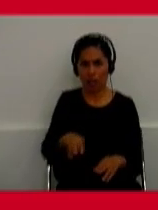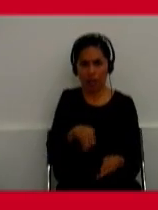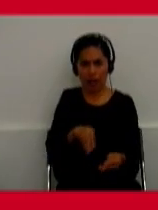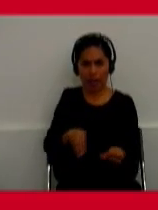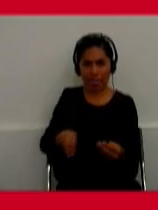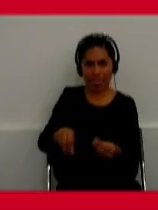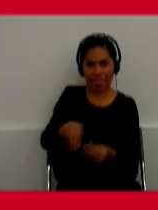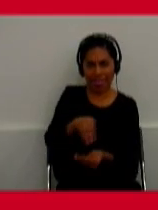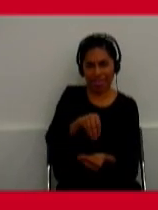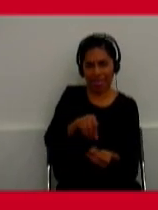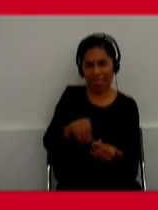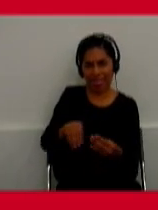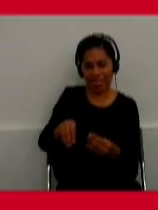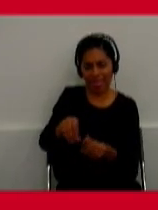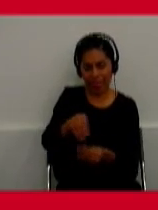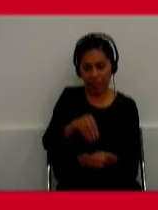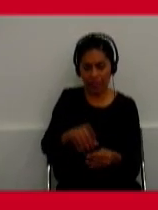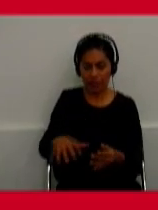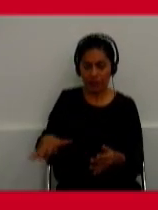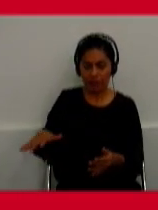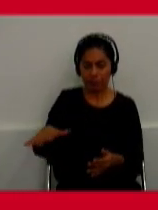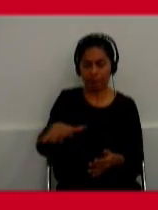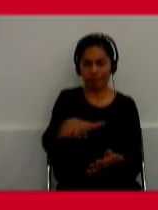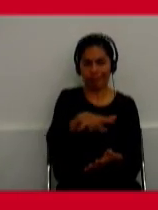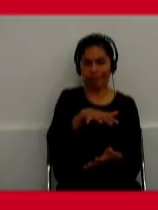contacto y por un